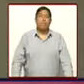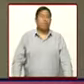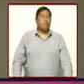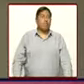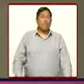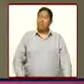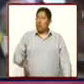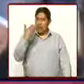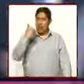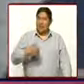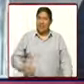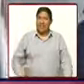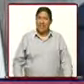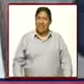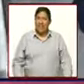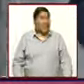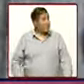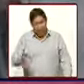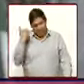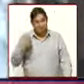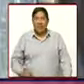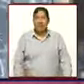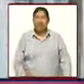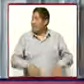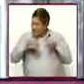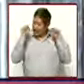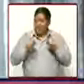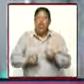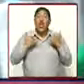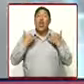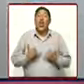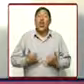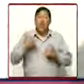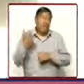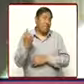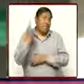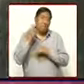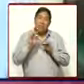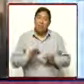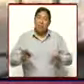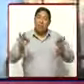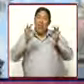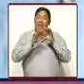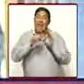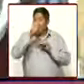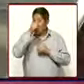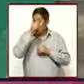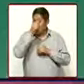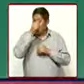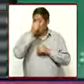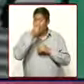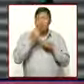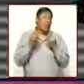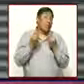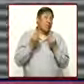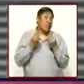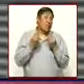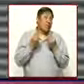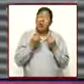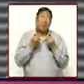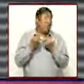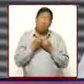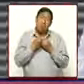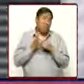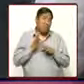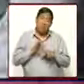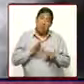Vámonos, don Román. Véngase. Véngase, don Román. Vámonos. Hoy es el día de, ¿no? Sí. ¿Estás nervioso, don Román? No, no